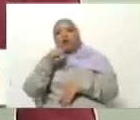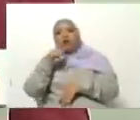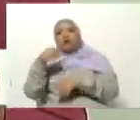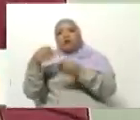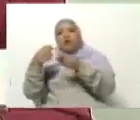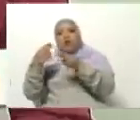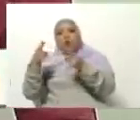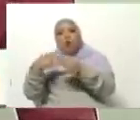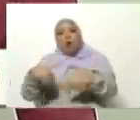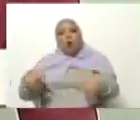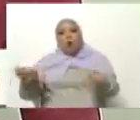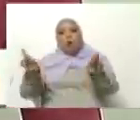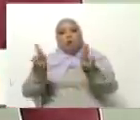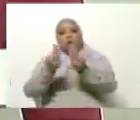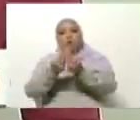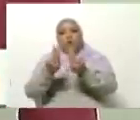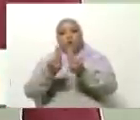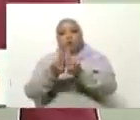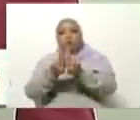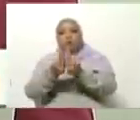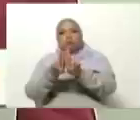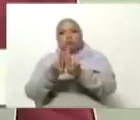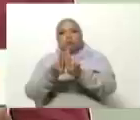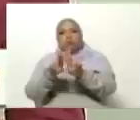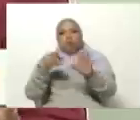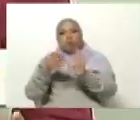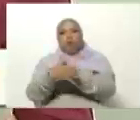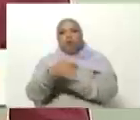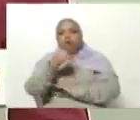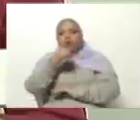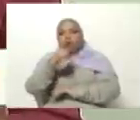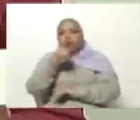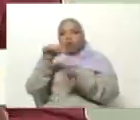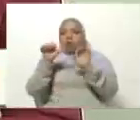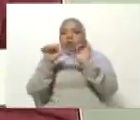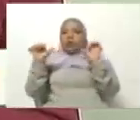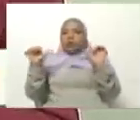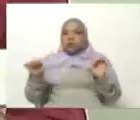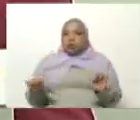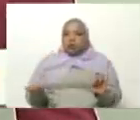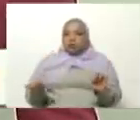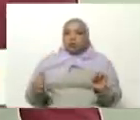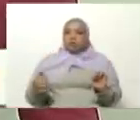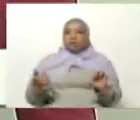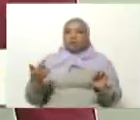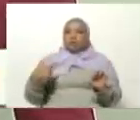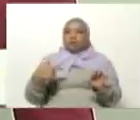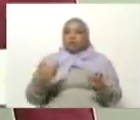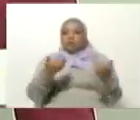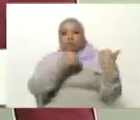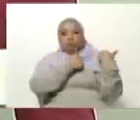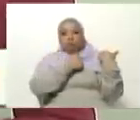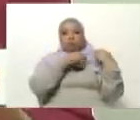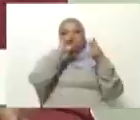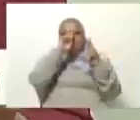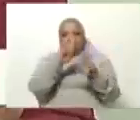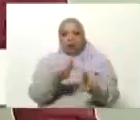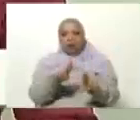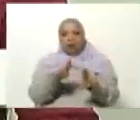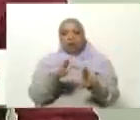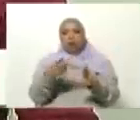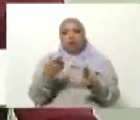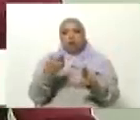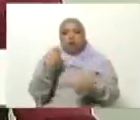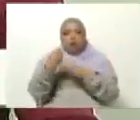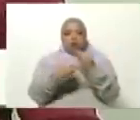Naciones Unidas y no por el gobierno nacional si los recursos retenidos por el sistema financiero internacional no reflejan el respeto al derecho